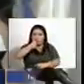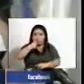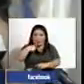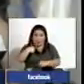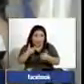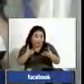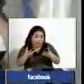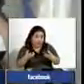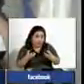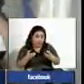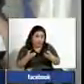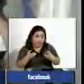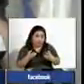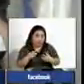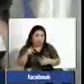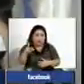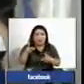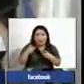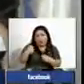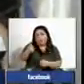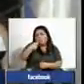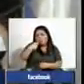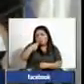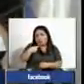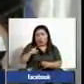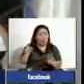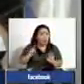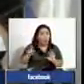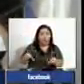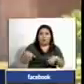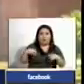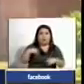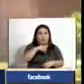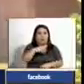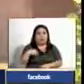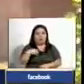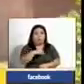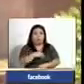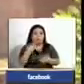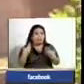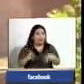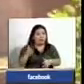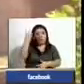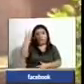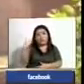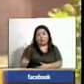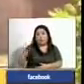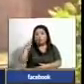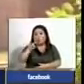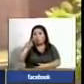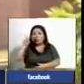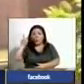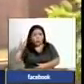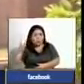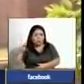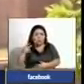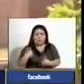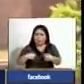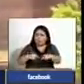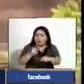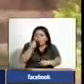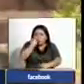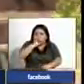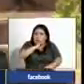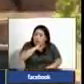quería llevar su antibiótico y nunca le permitieron. Fueron 12 días los que transcurrieron y la fiebre